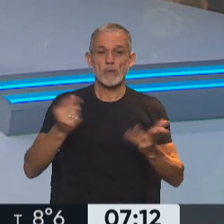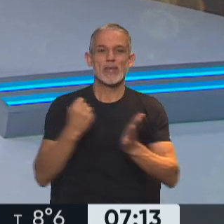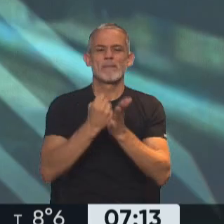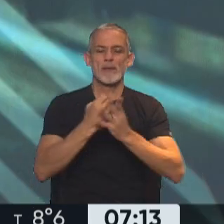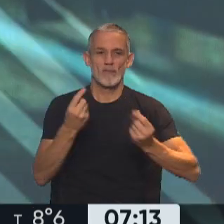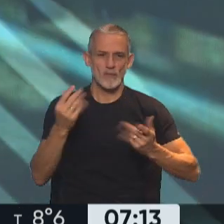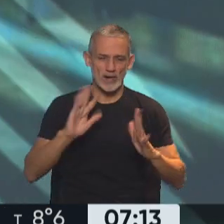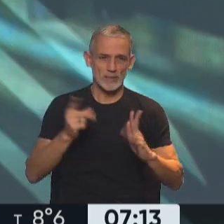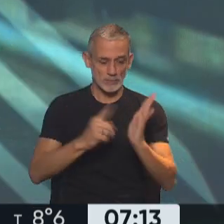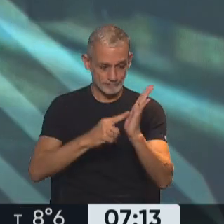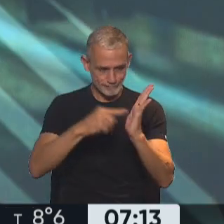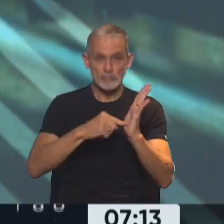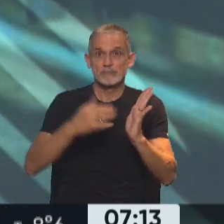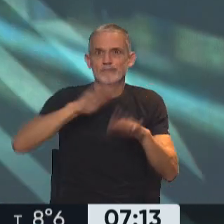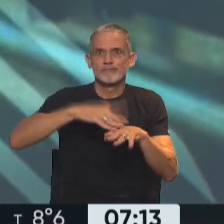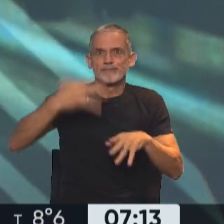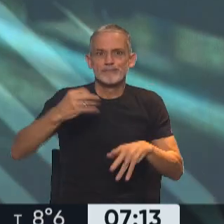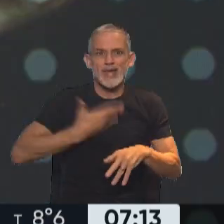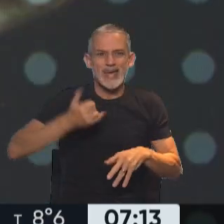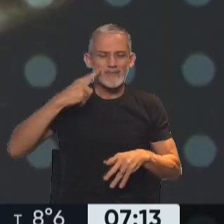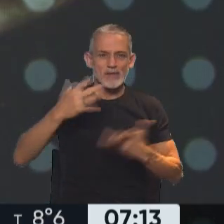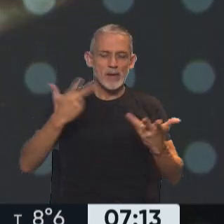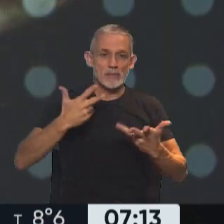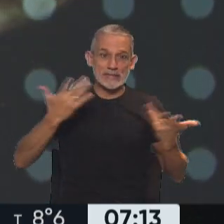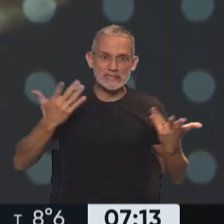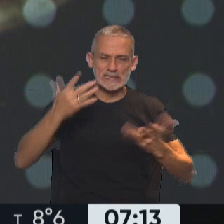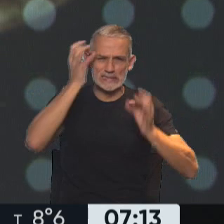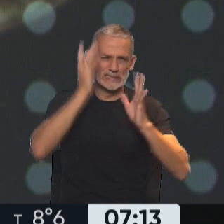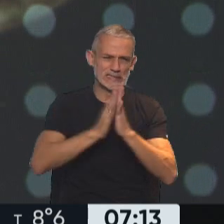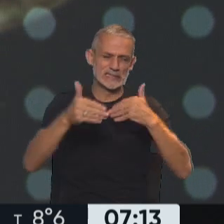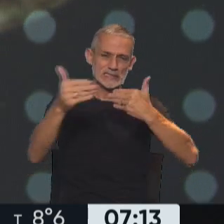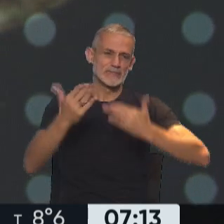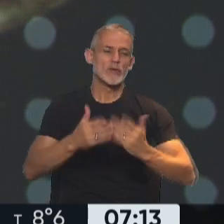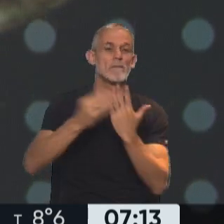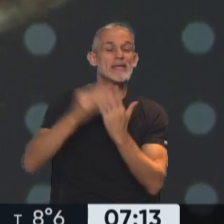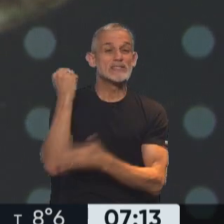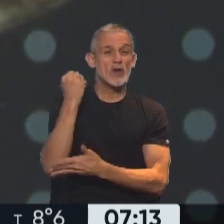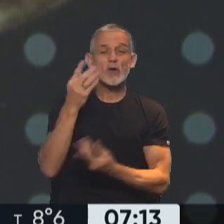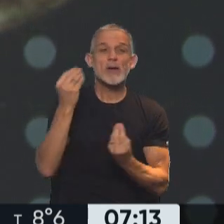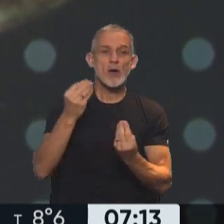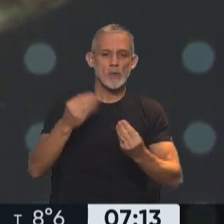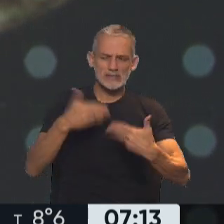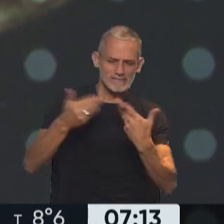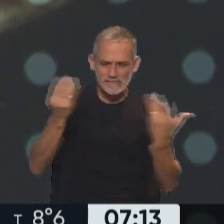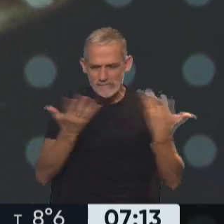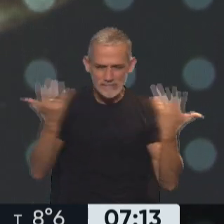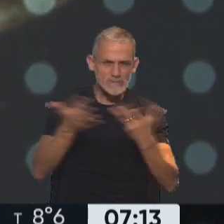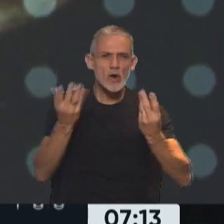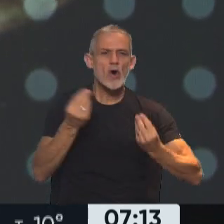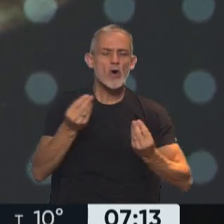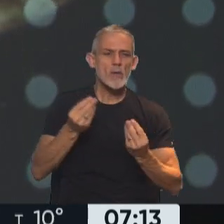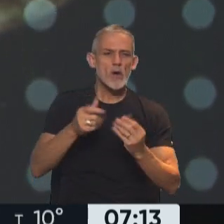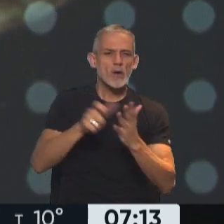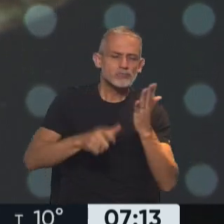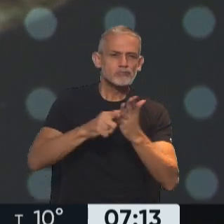no te deja cumplir algo que te comprometiste con el FMI. Flor, entonces lo que queda como tarea para el hogar, para el Ministerio de Economía, es avanzar en el estudio de cómo se va a aplicar y cuándo se